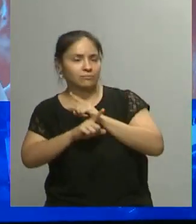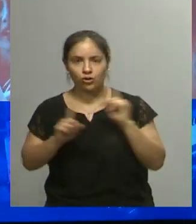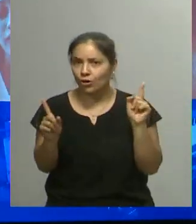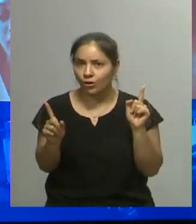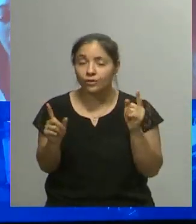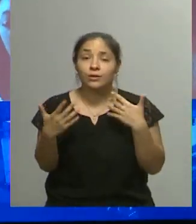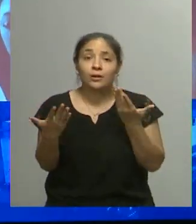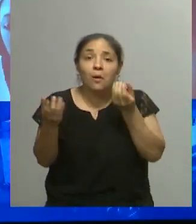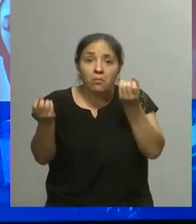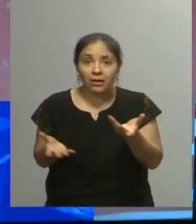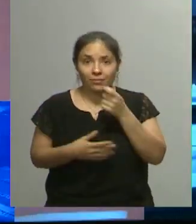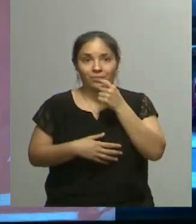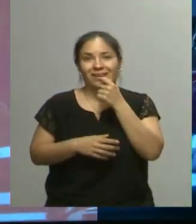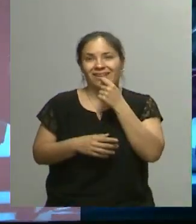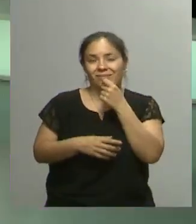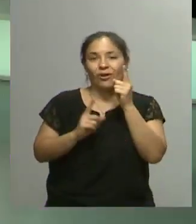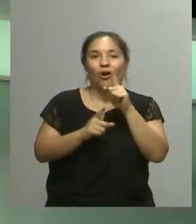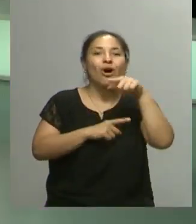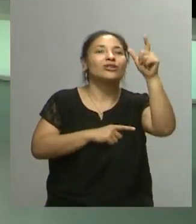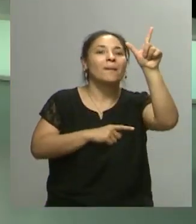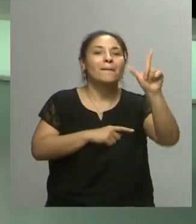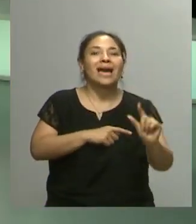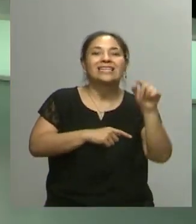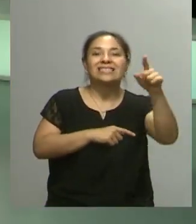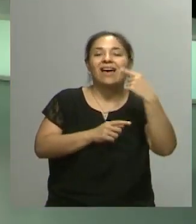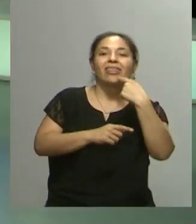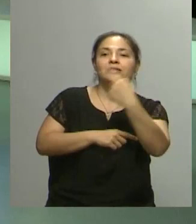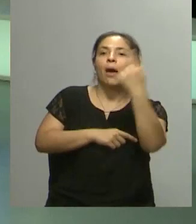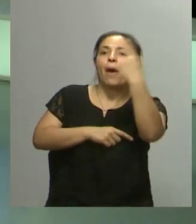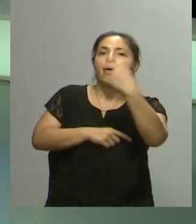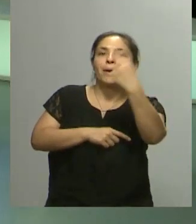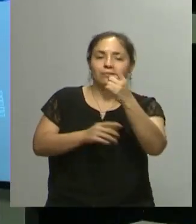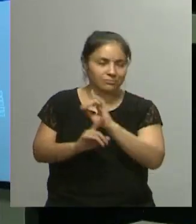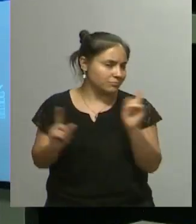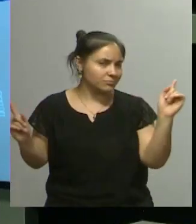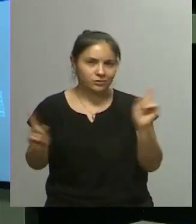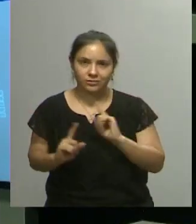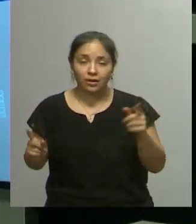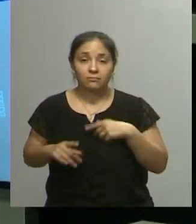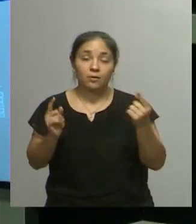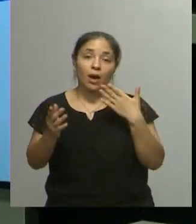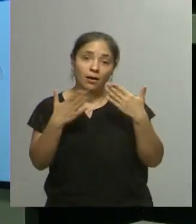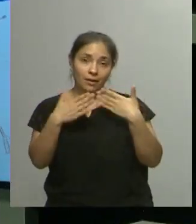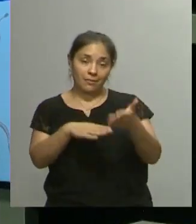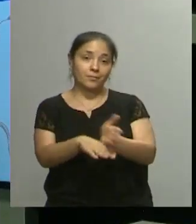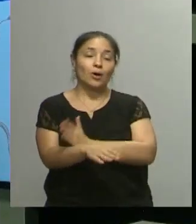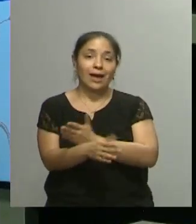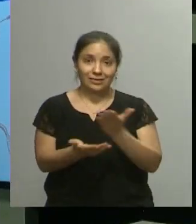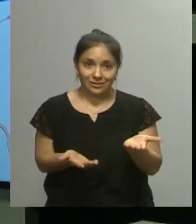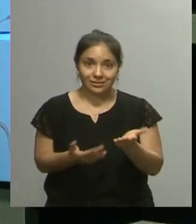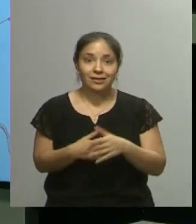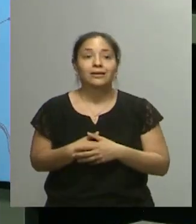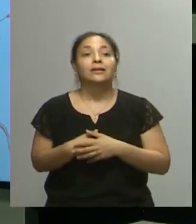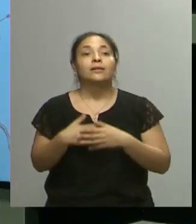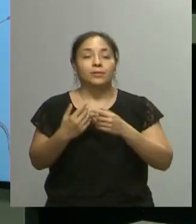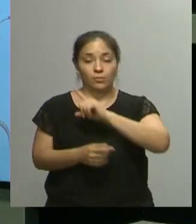flojo decir cómo tienen que vivir las personas en otros lados, ¿no? No, sobre todo cuando, recién lo hablábamos fuera de aire con Julia, hay